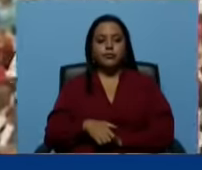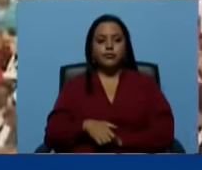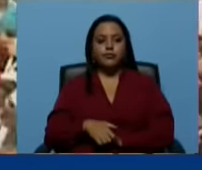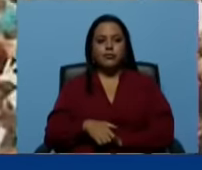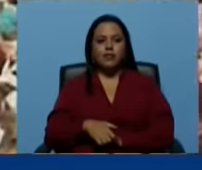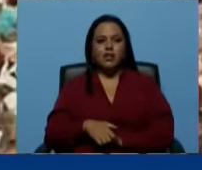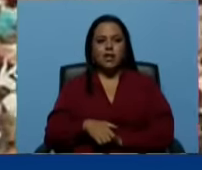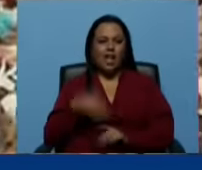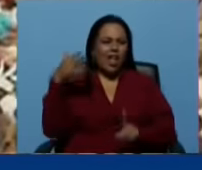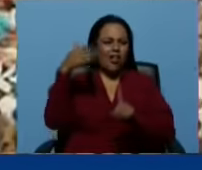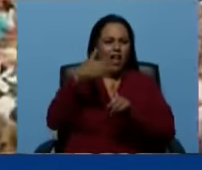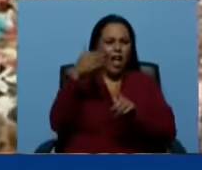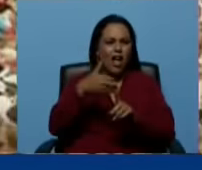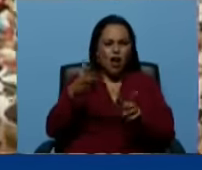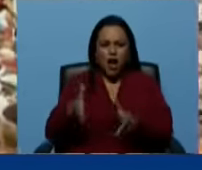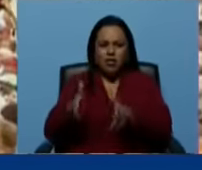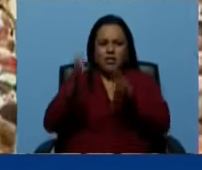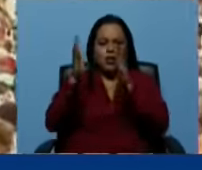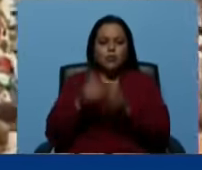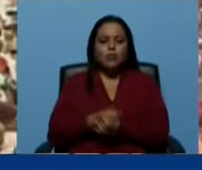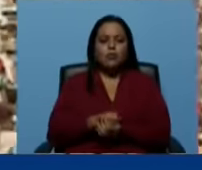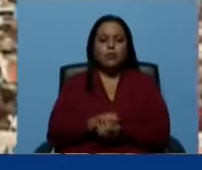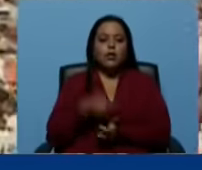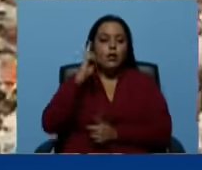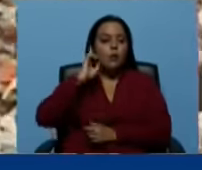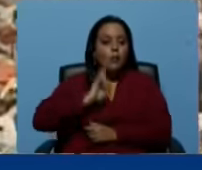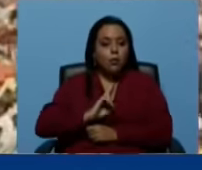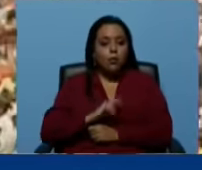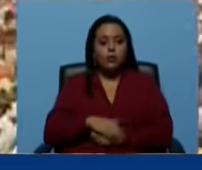Atacaron estatuas de Simón Bolívar.